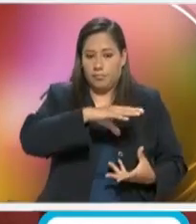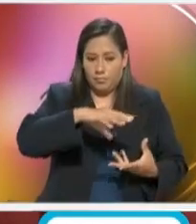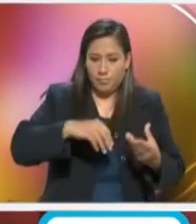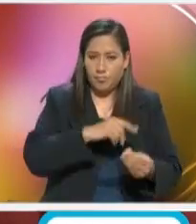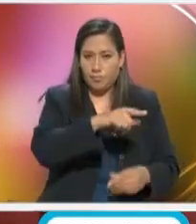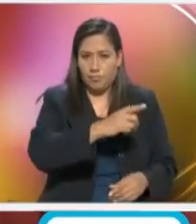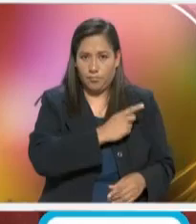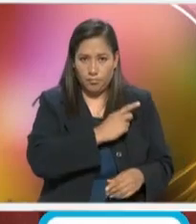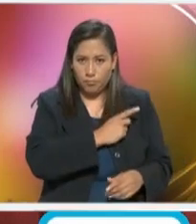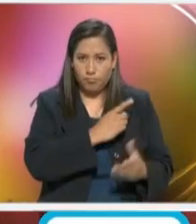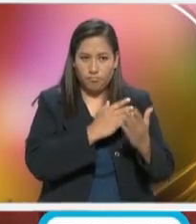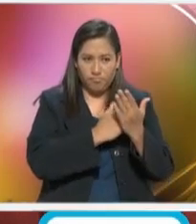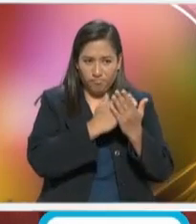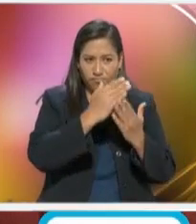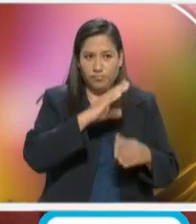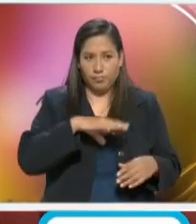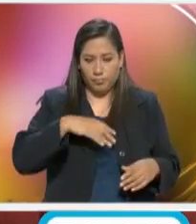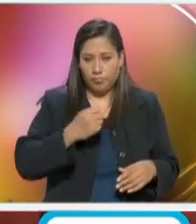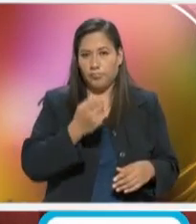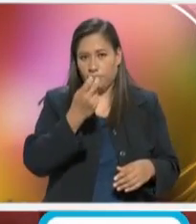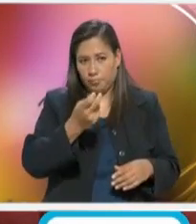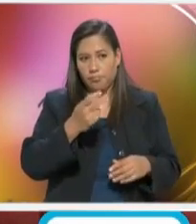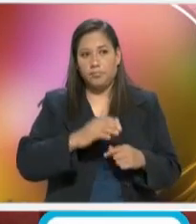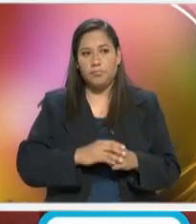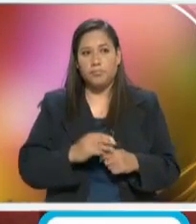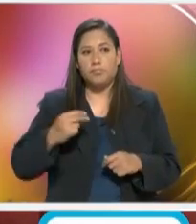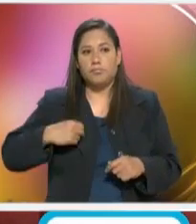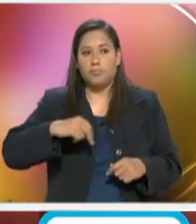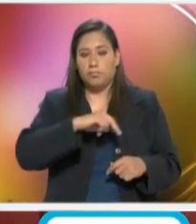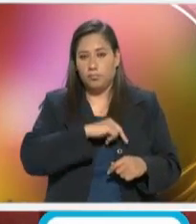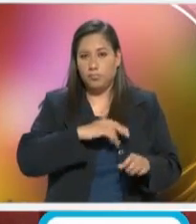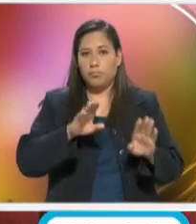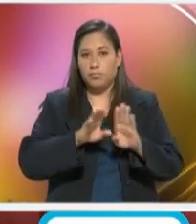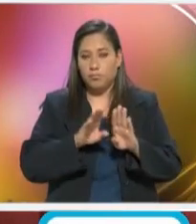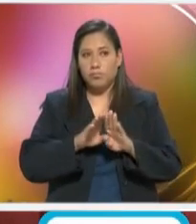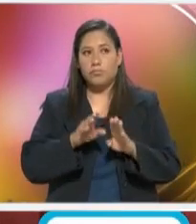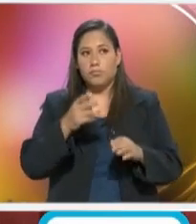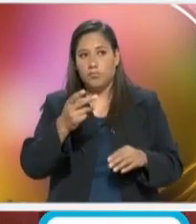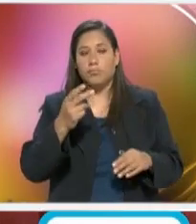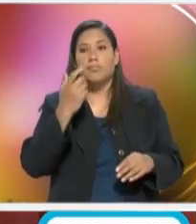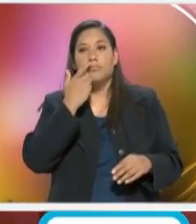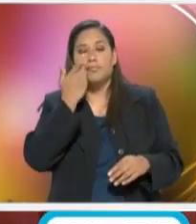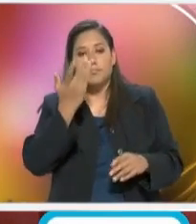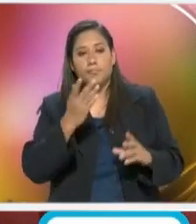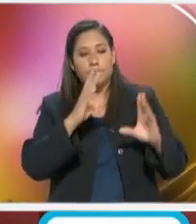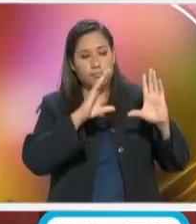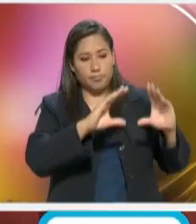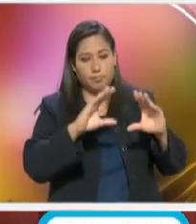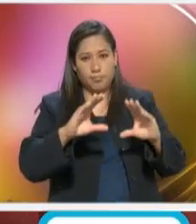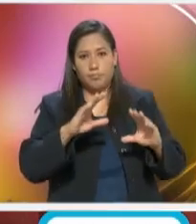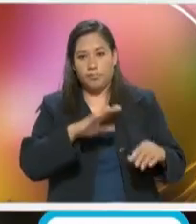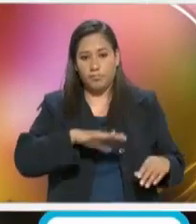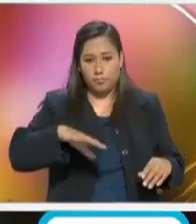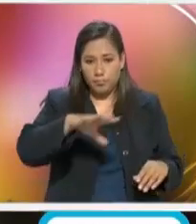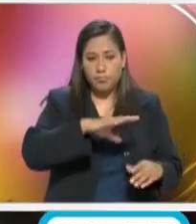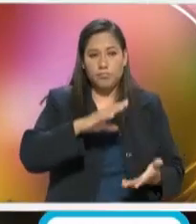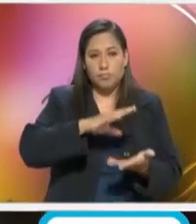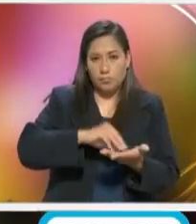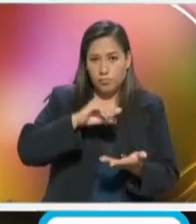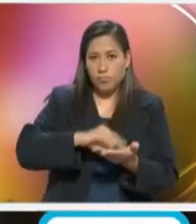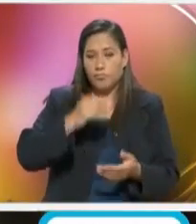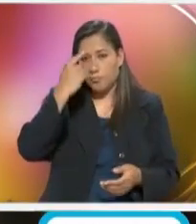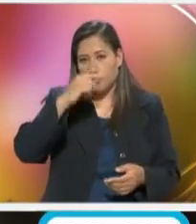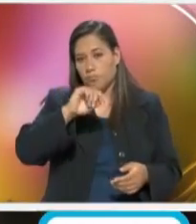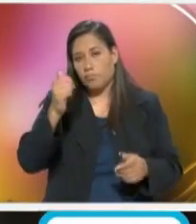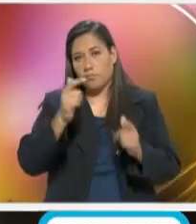ver, cuéntame Ahí, un poquito. ahí apuntamos, Cuéntame, ¿no? Sí. Justamente nosotros, mediante este modelo, queremos arraigarlo en las comunidades, que sea replicable por los